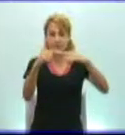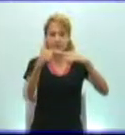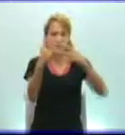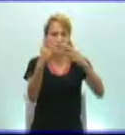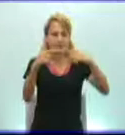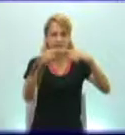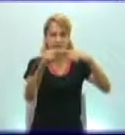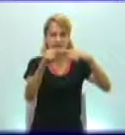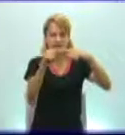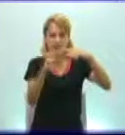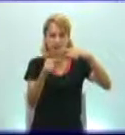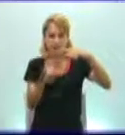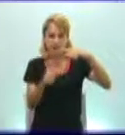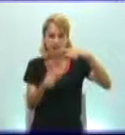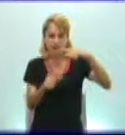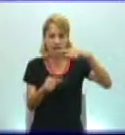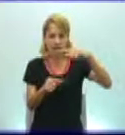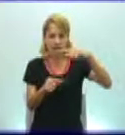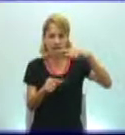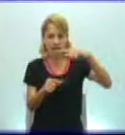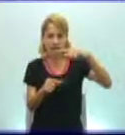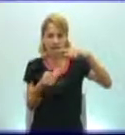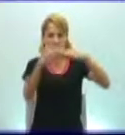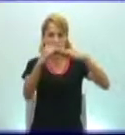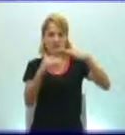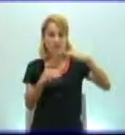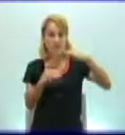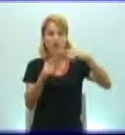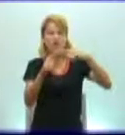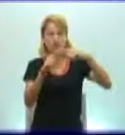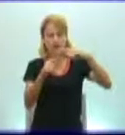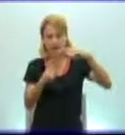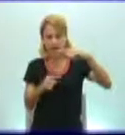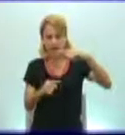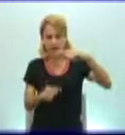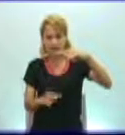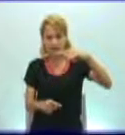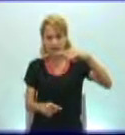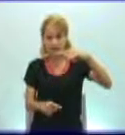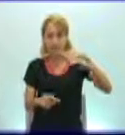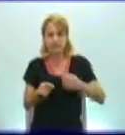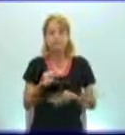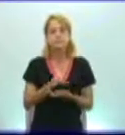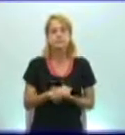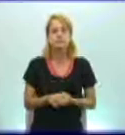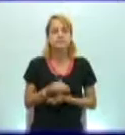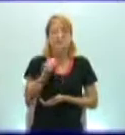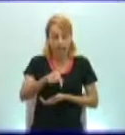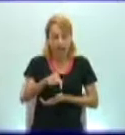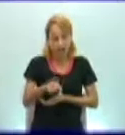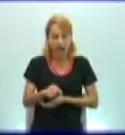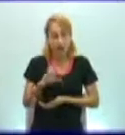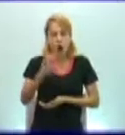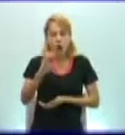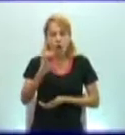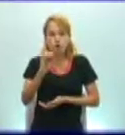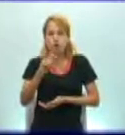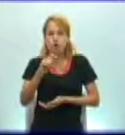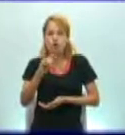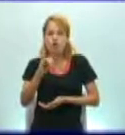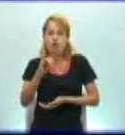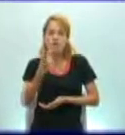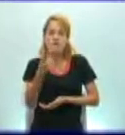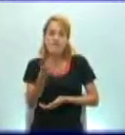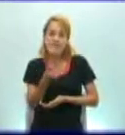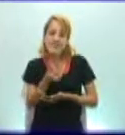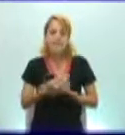¿sí? Es decir, debajo del tallo hasta la cofia, que es la parte más baja o